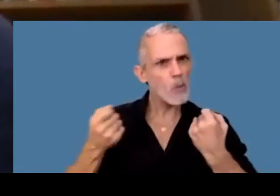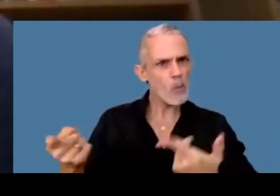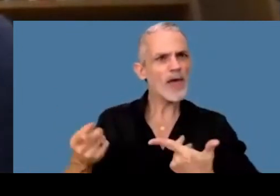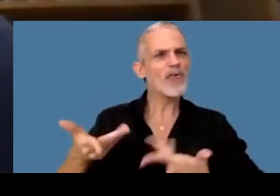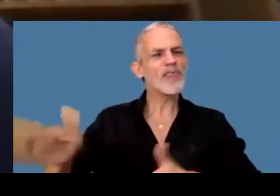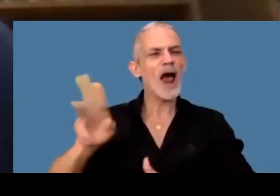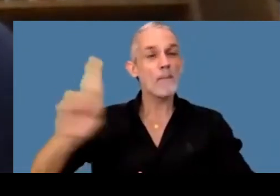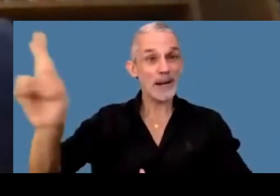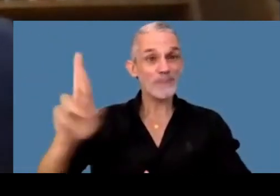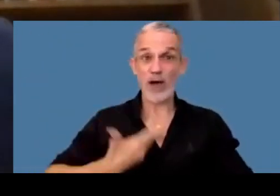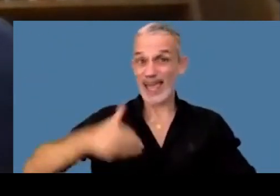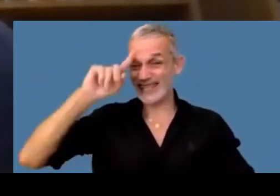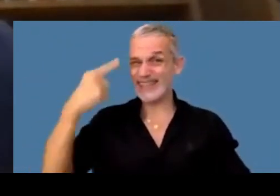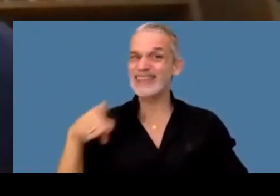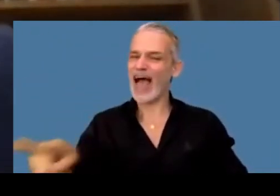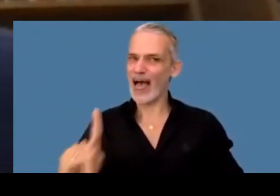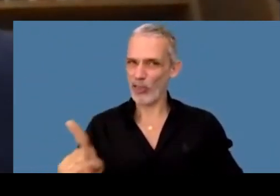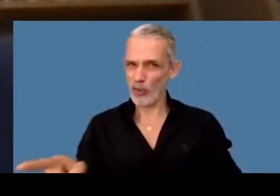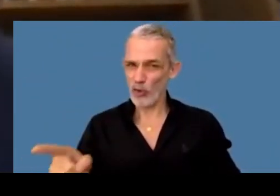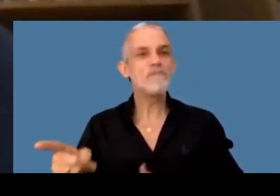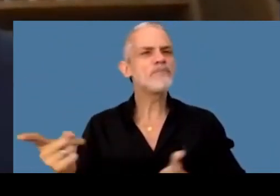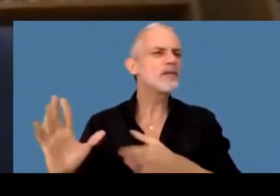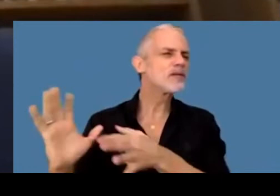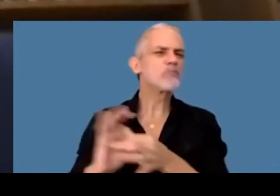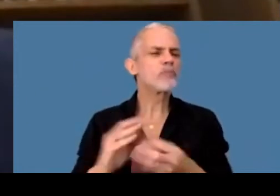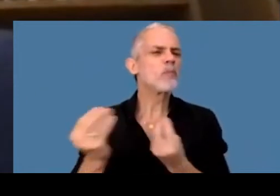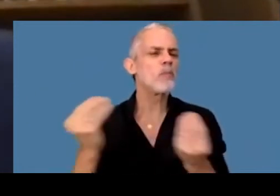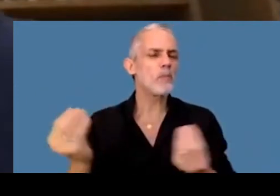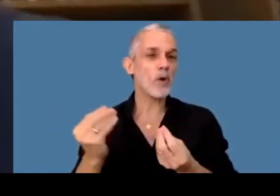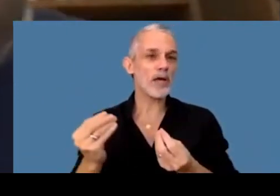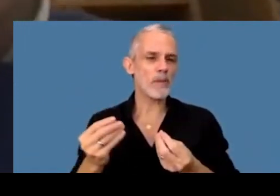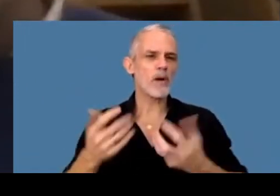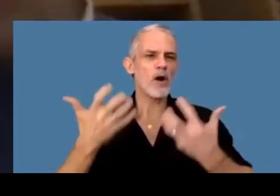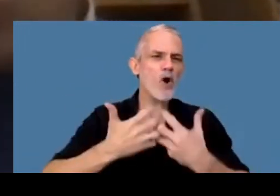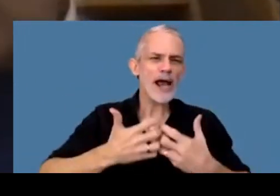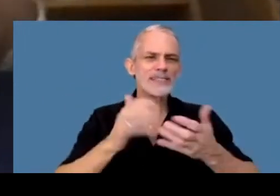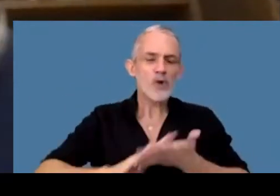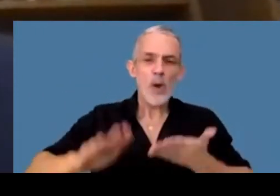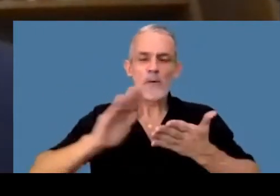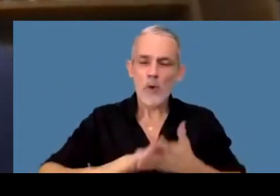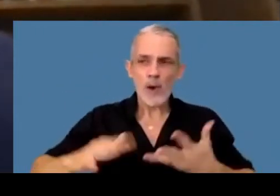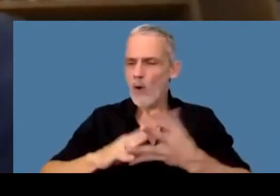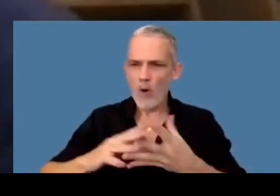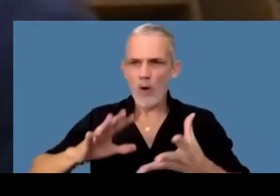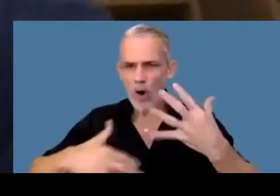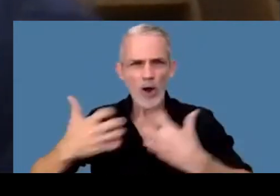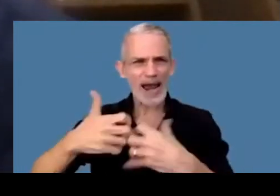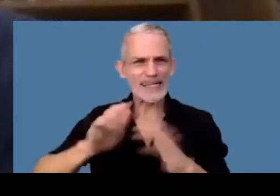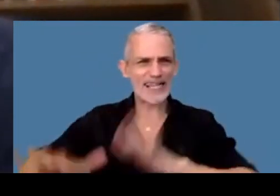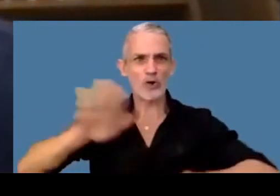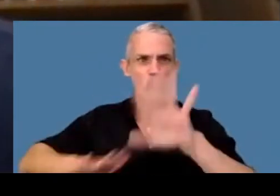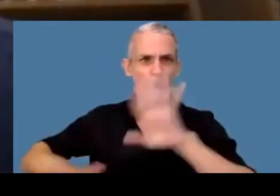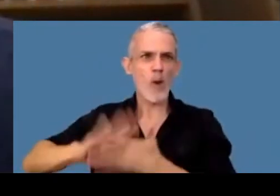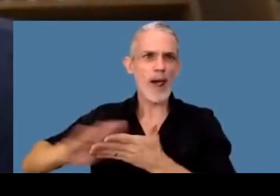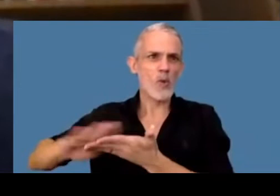el Estado y que en gran parte es consecuencia de las distintas reestructuraciones o desestructuraciones, como quieran decir,